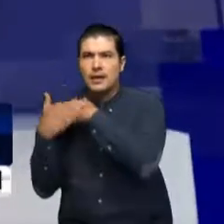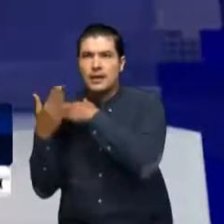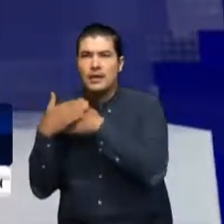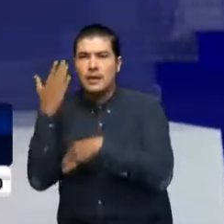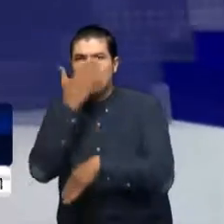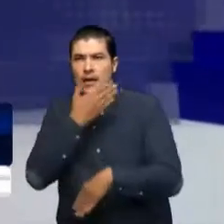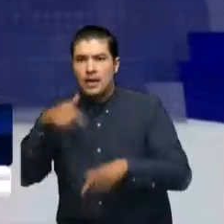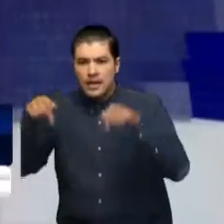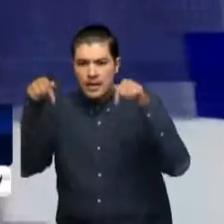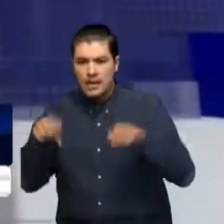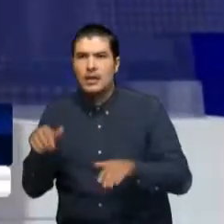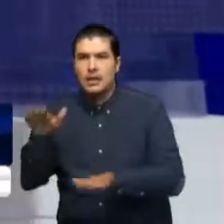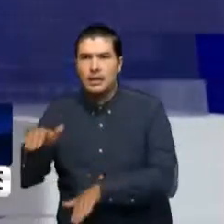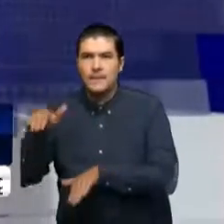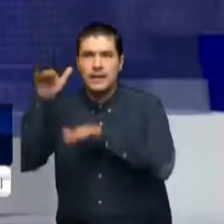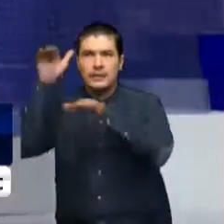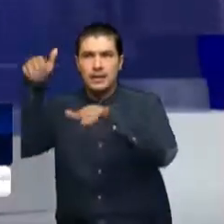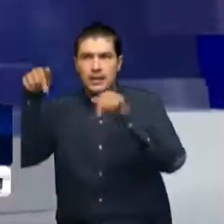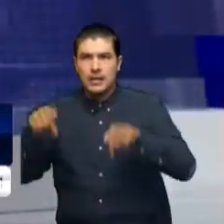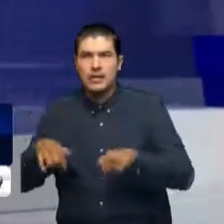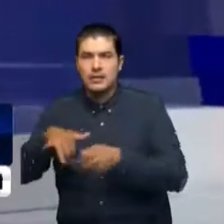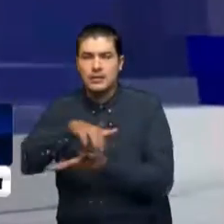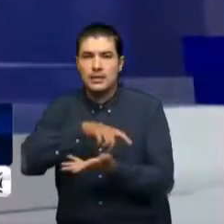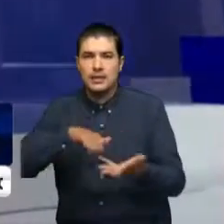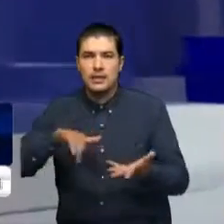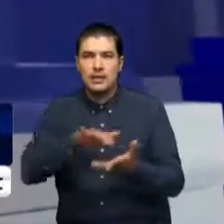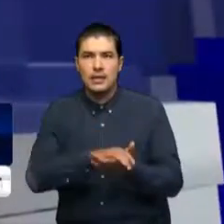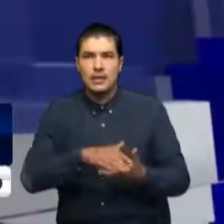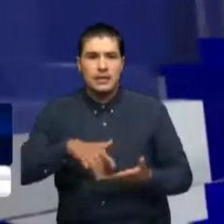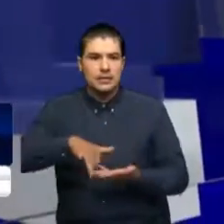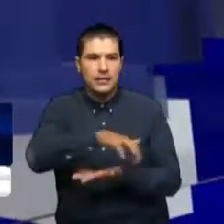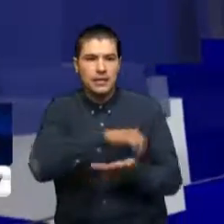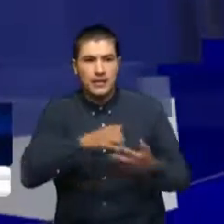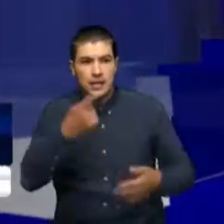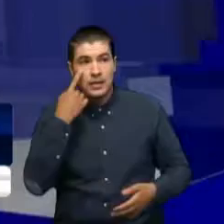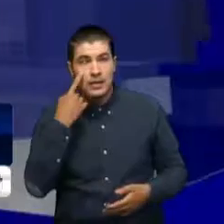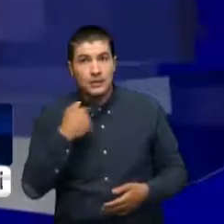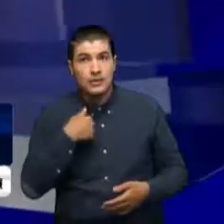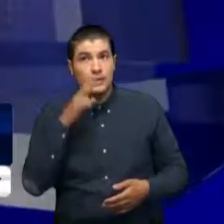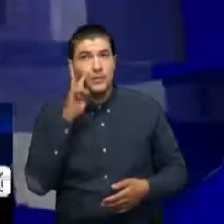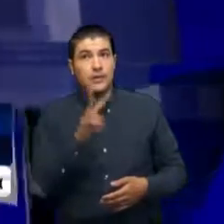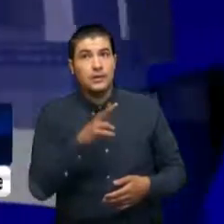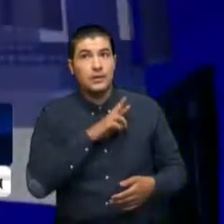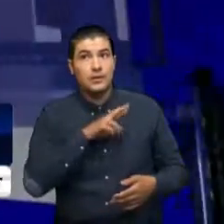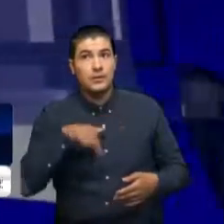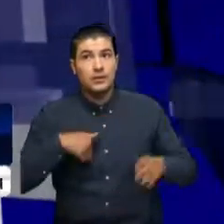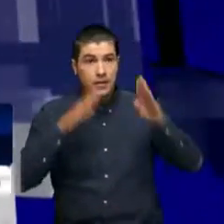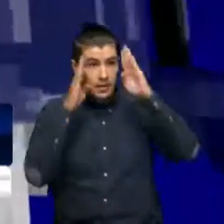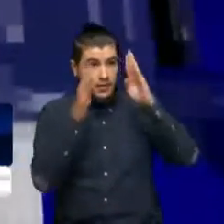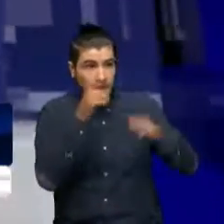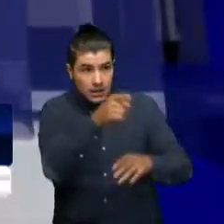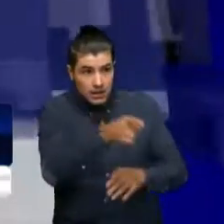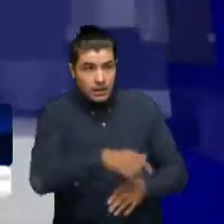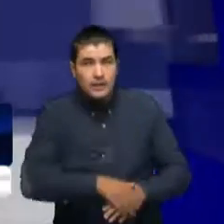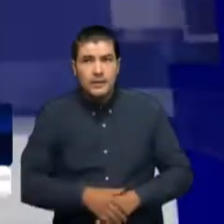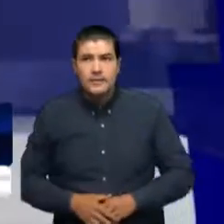tiene su representante santandereano también. Santander, yo veré. Vamos a estar pendientes.